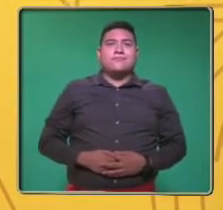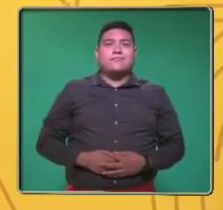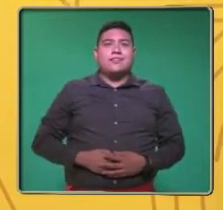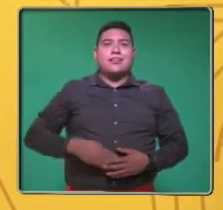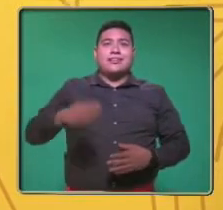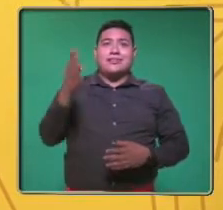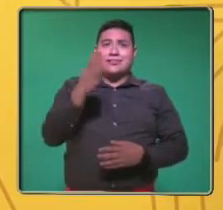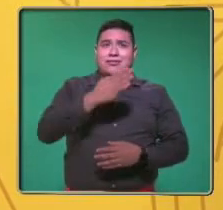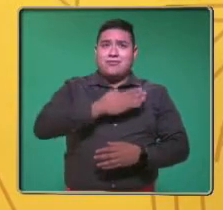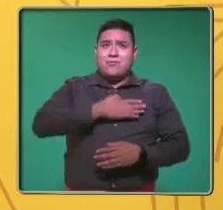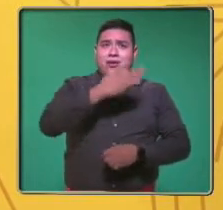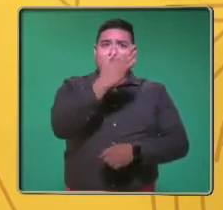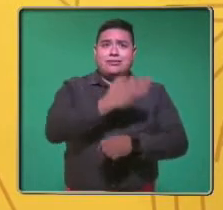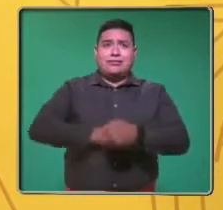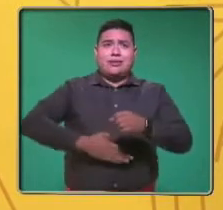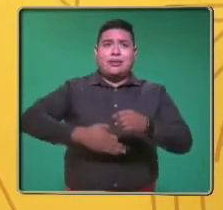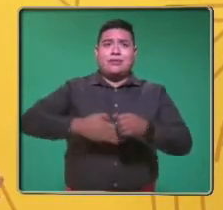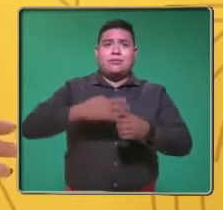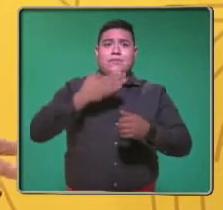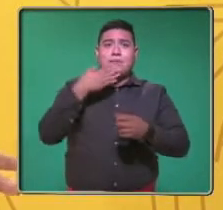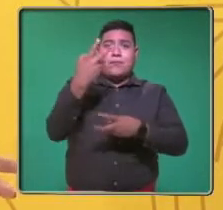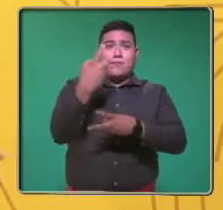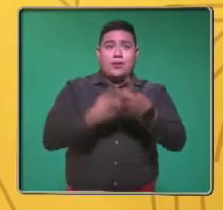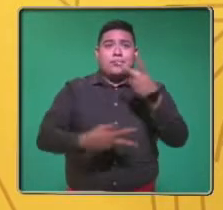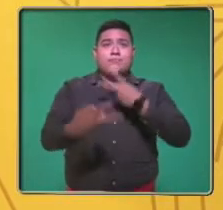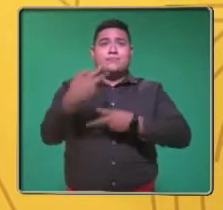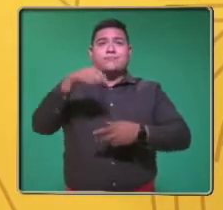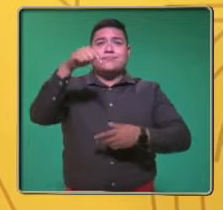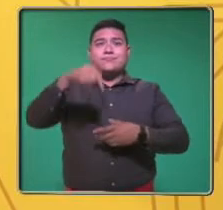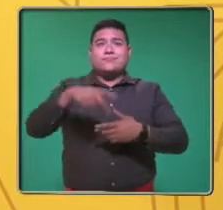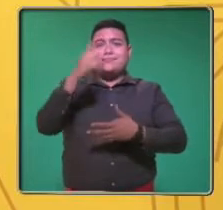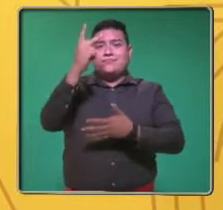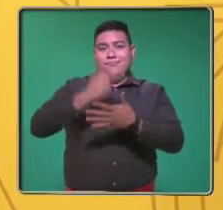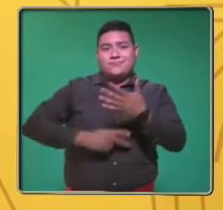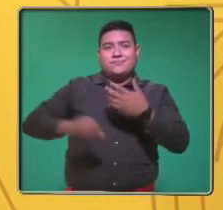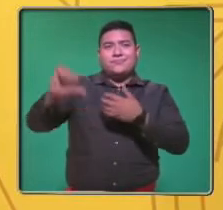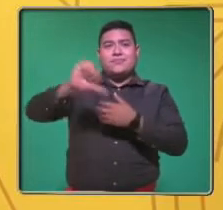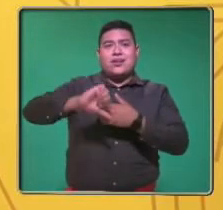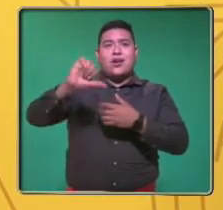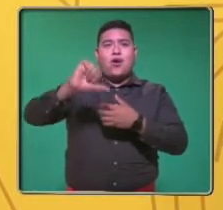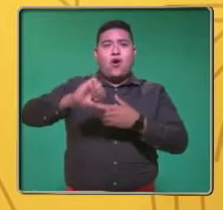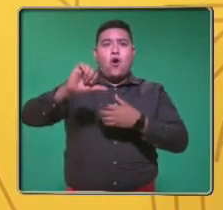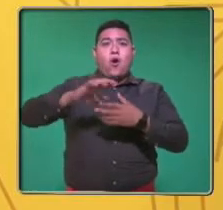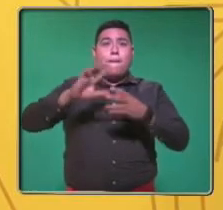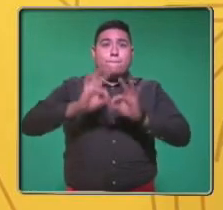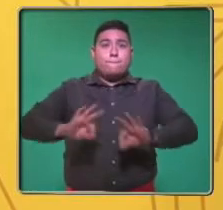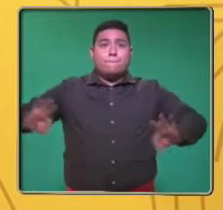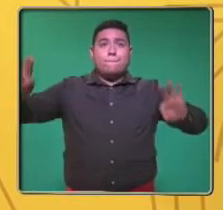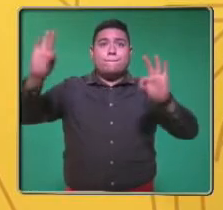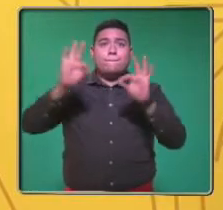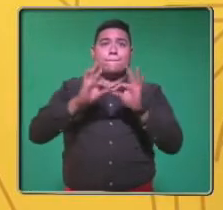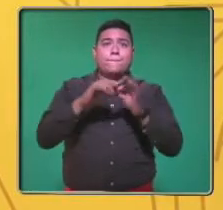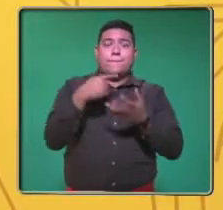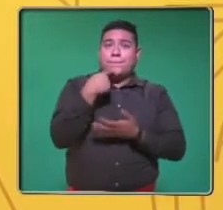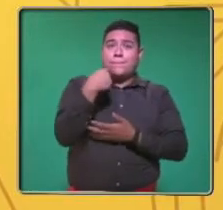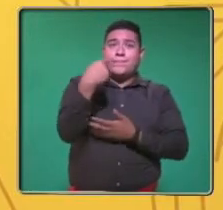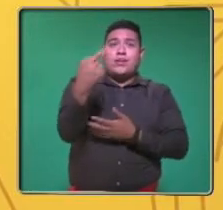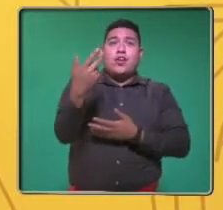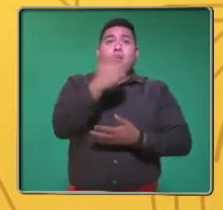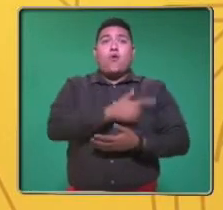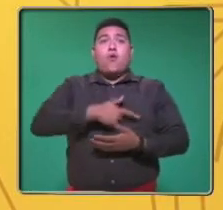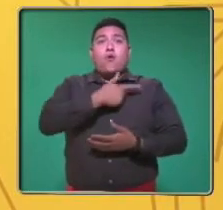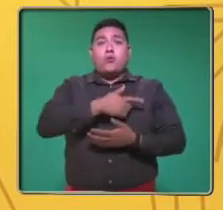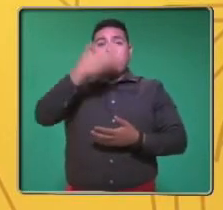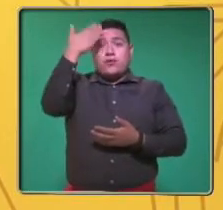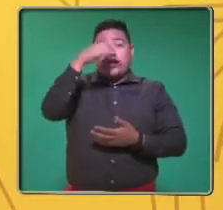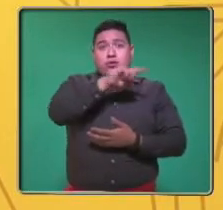Buenas tardes, sean ustedes bienvenidos al programa del día de hoy. Tenemos algo muy importante que compartir. Es un gusto saber